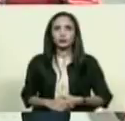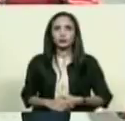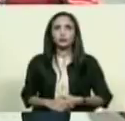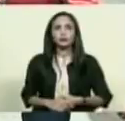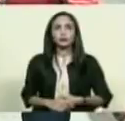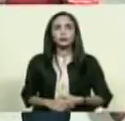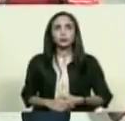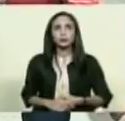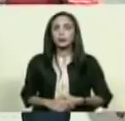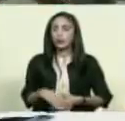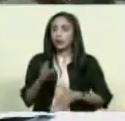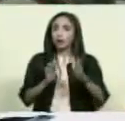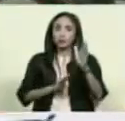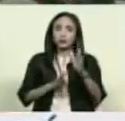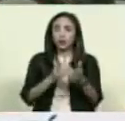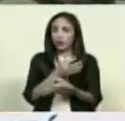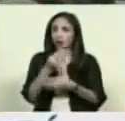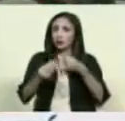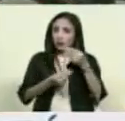Correcto, ya están desarrollando